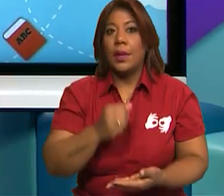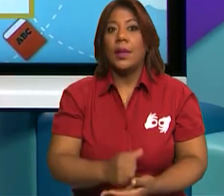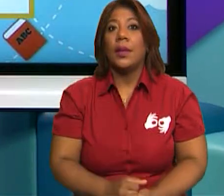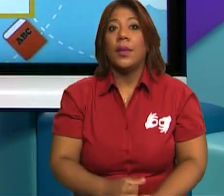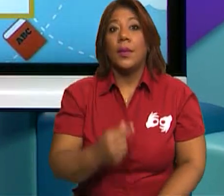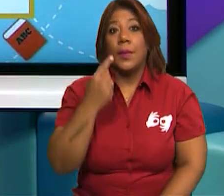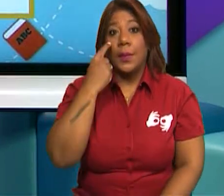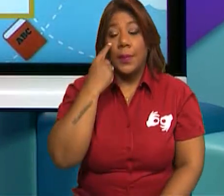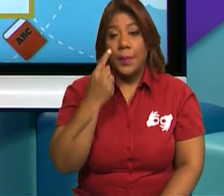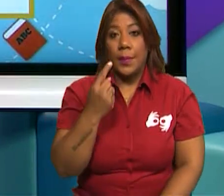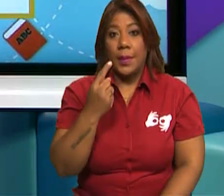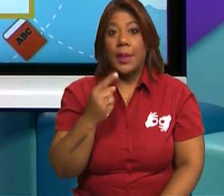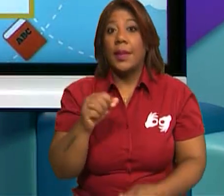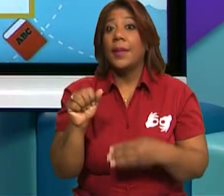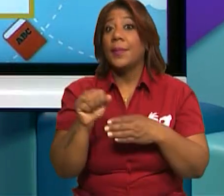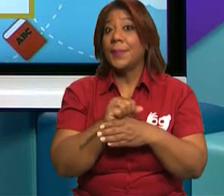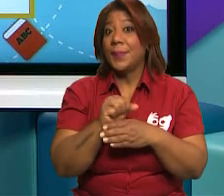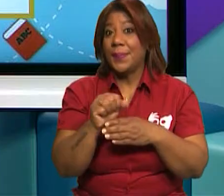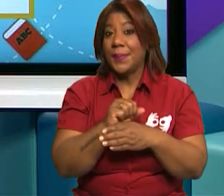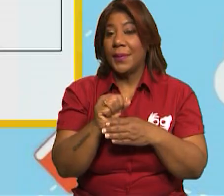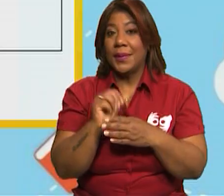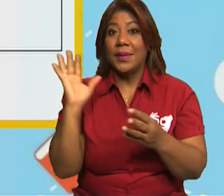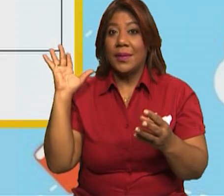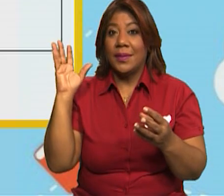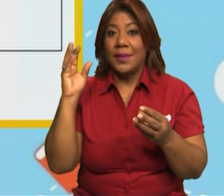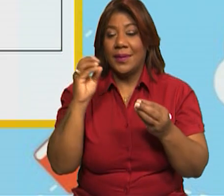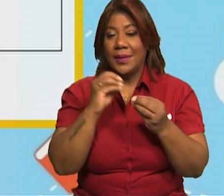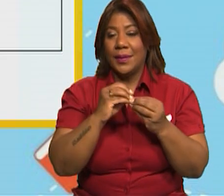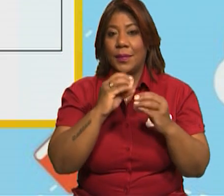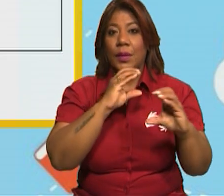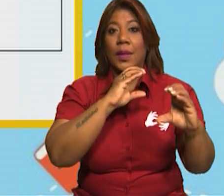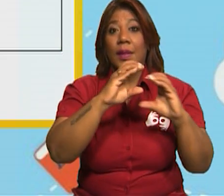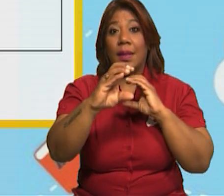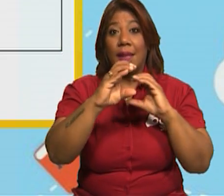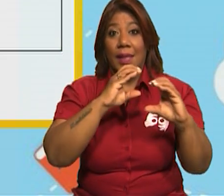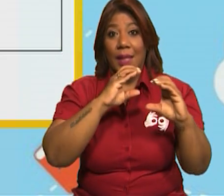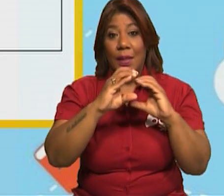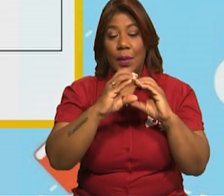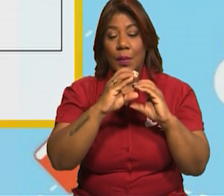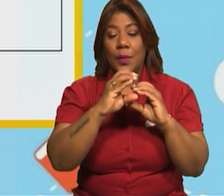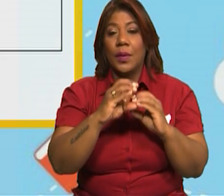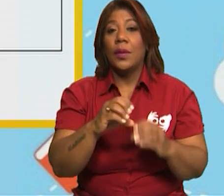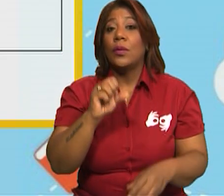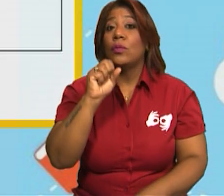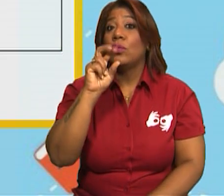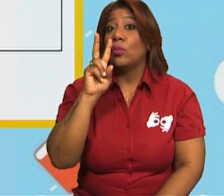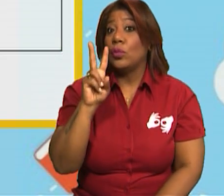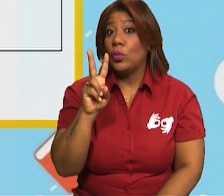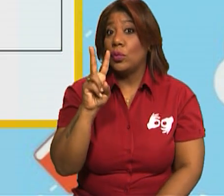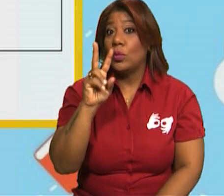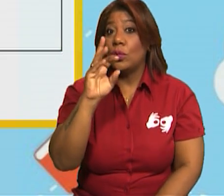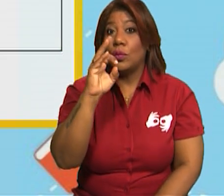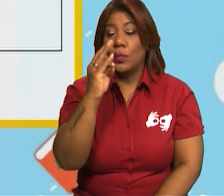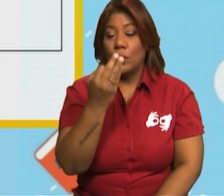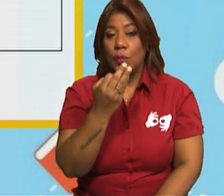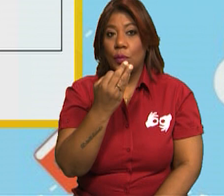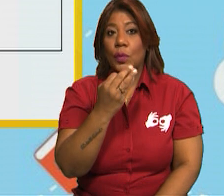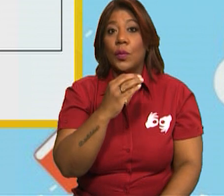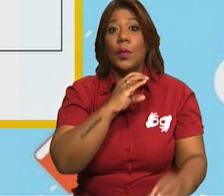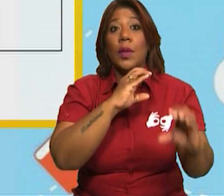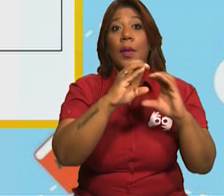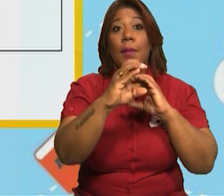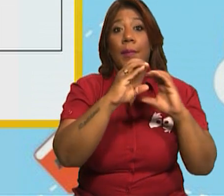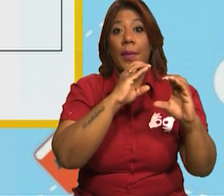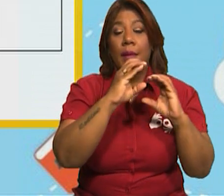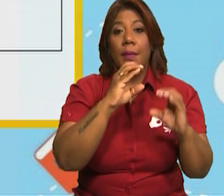Vamos a hacer el repaso. La comunicación. Recuerden que la comunicación puede ser verbal y no